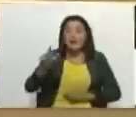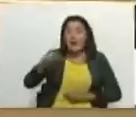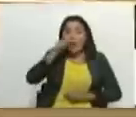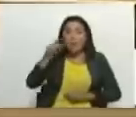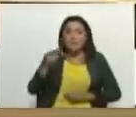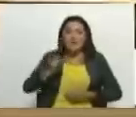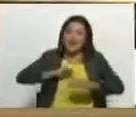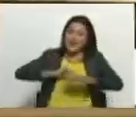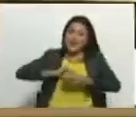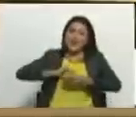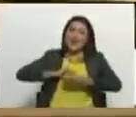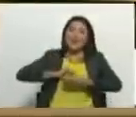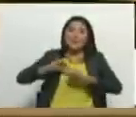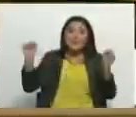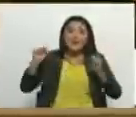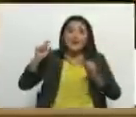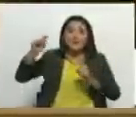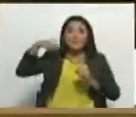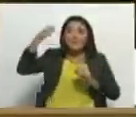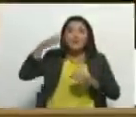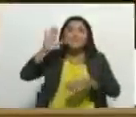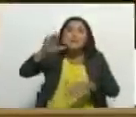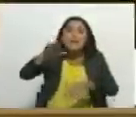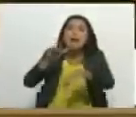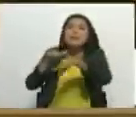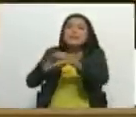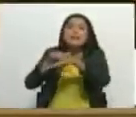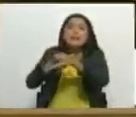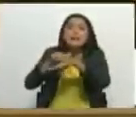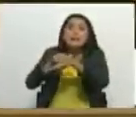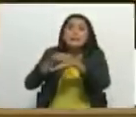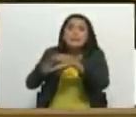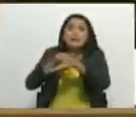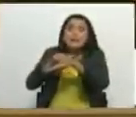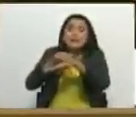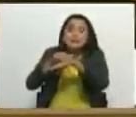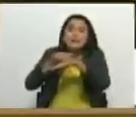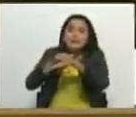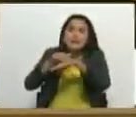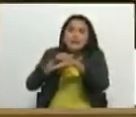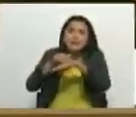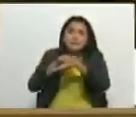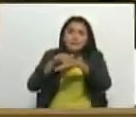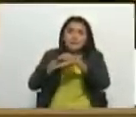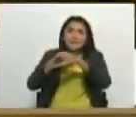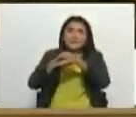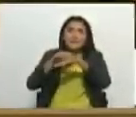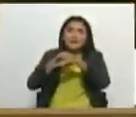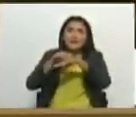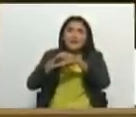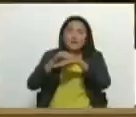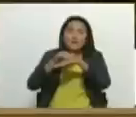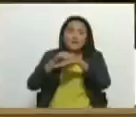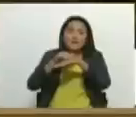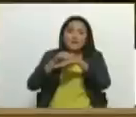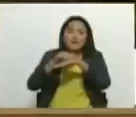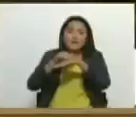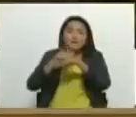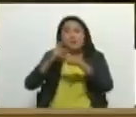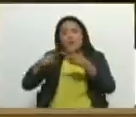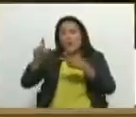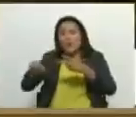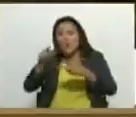grabó un video pidiendo perdón y viola la ley del trastorno del espectro autista, porque él dice que uno de sus funcionarios